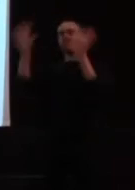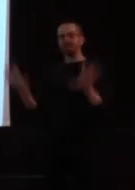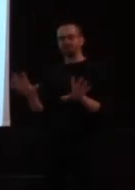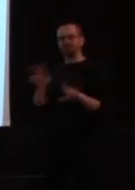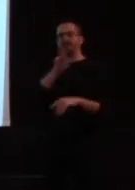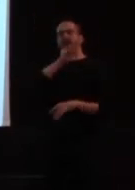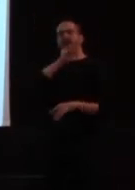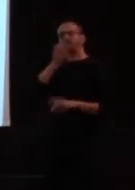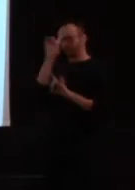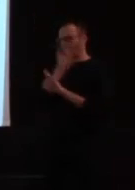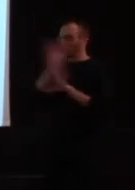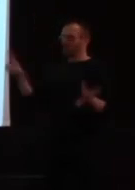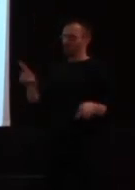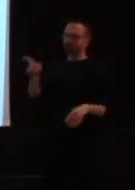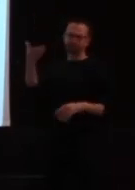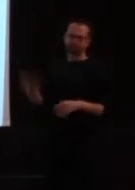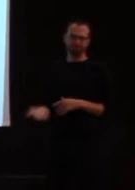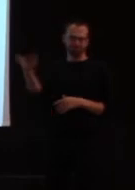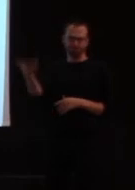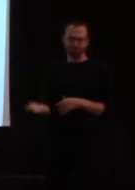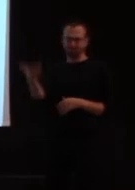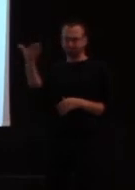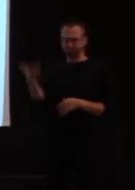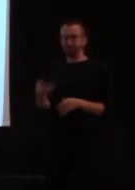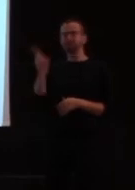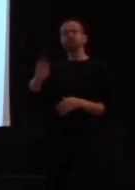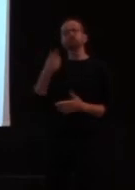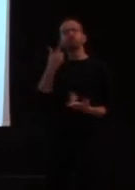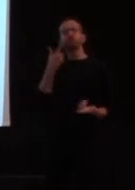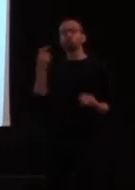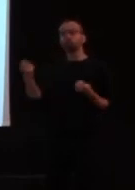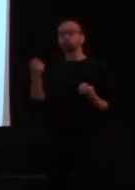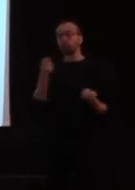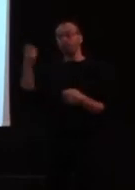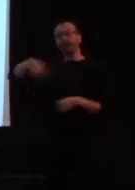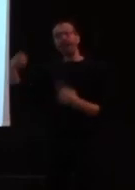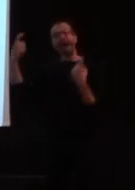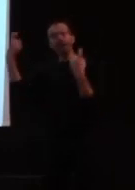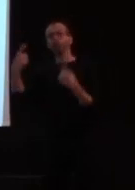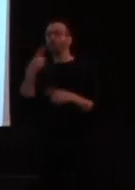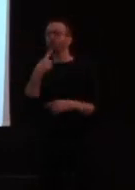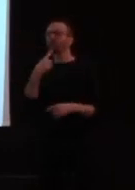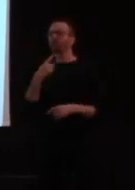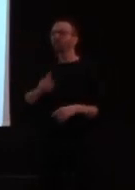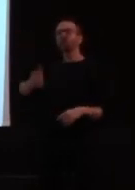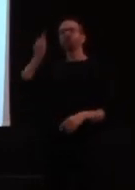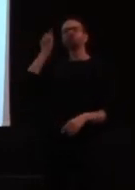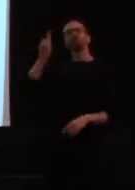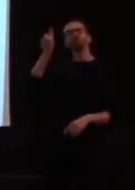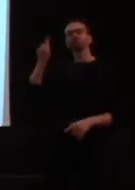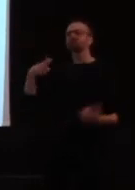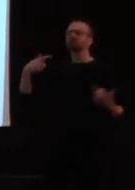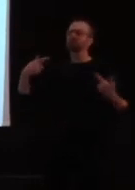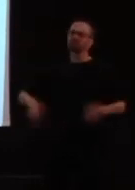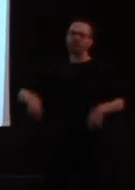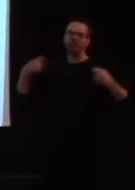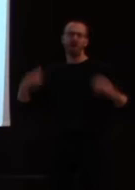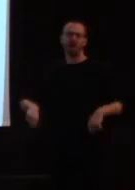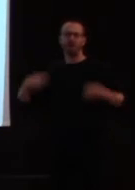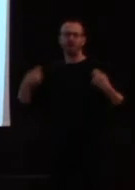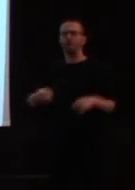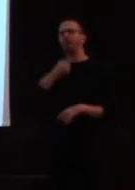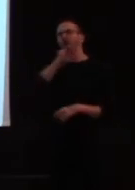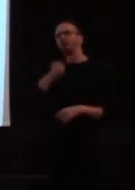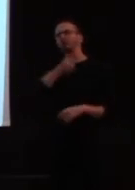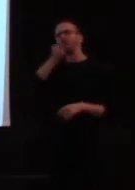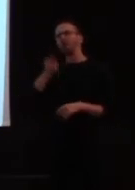Claridad, fundamental. Y control. Se quejaban muchísimo de que los profesores somos tan pesados, que hablamos